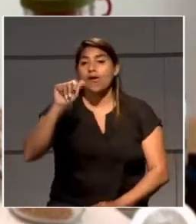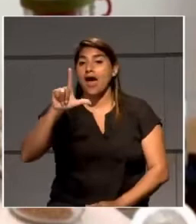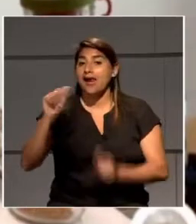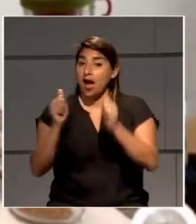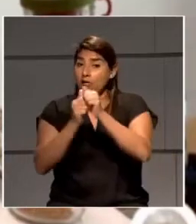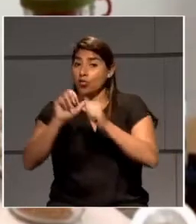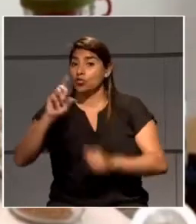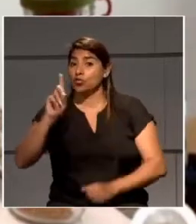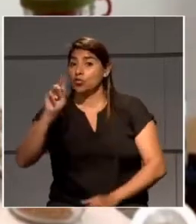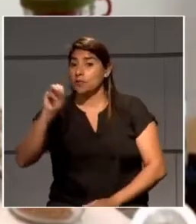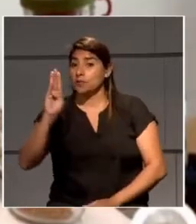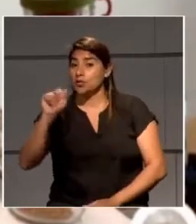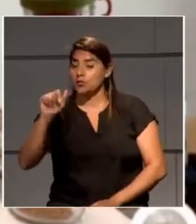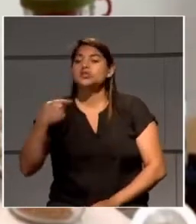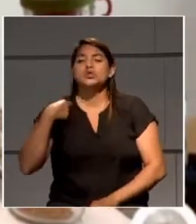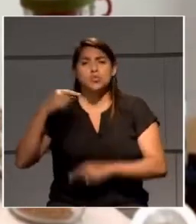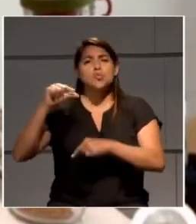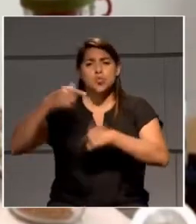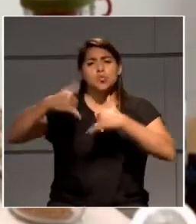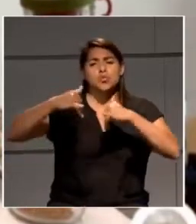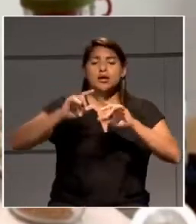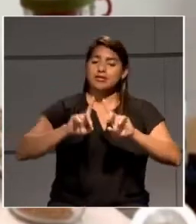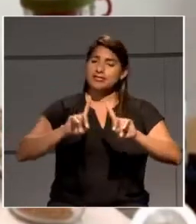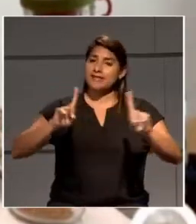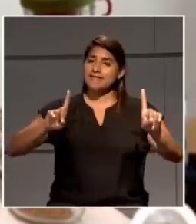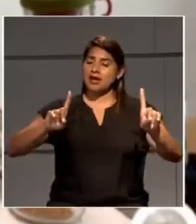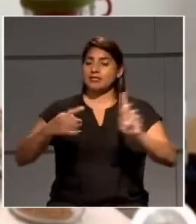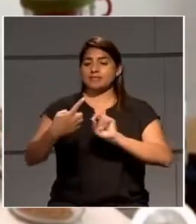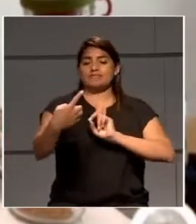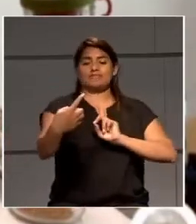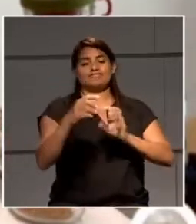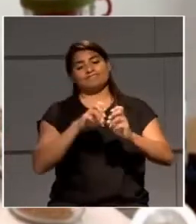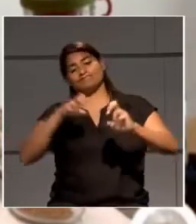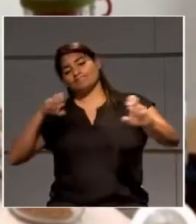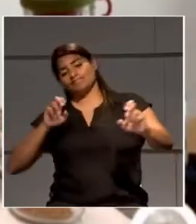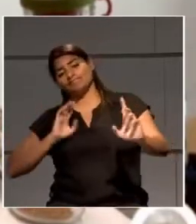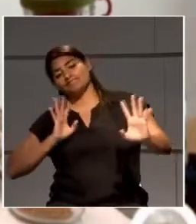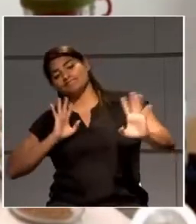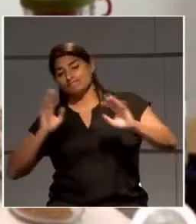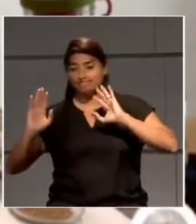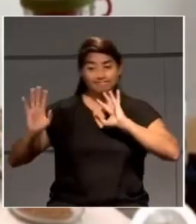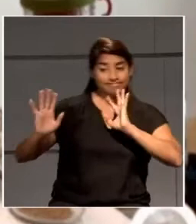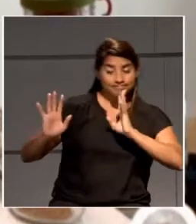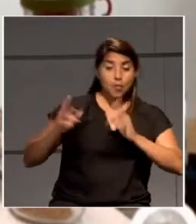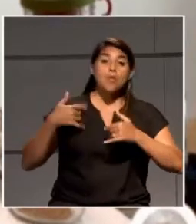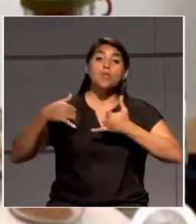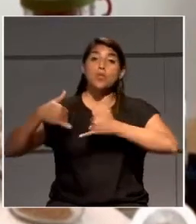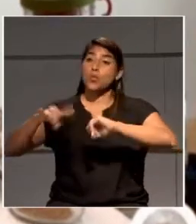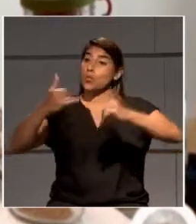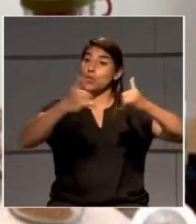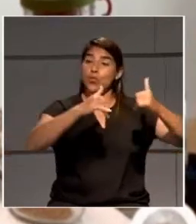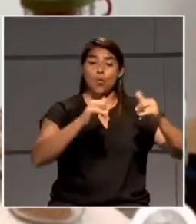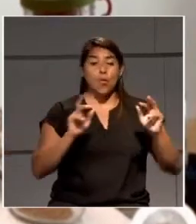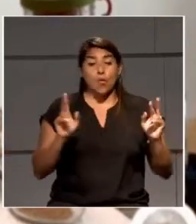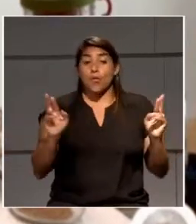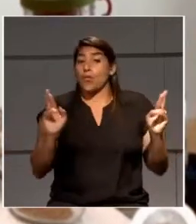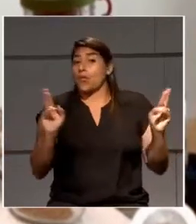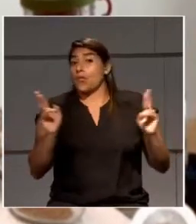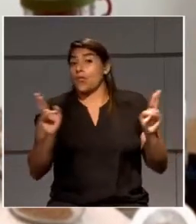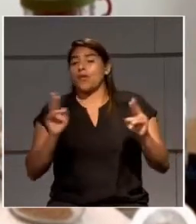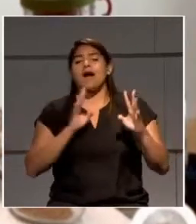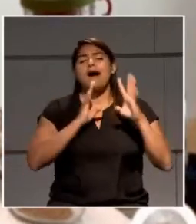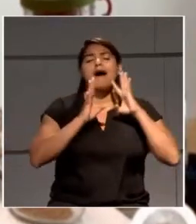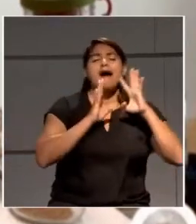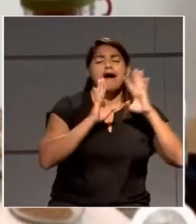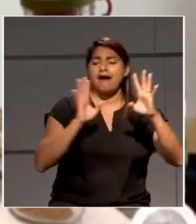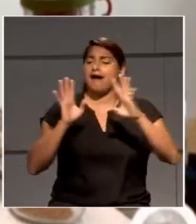sí! Aunque jugamos un poco diferente ahora, pero sí, ya pude verlas. Y podemos jugar en el recreo y